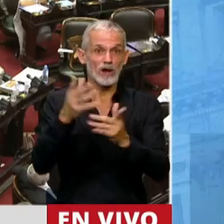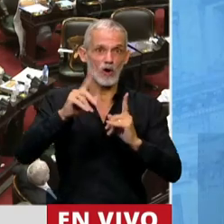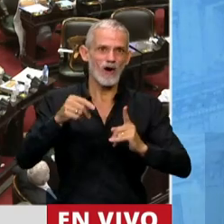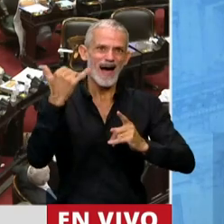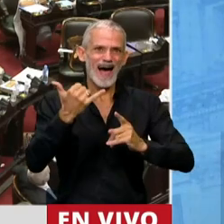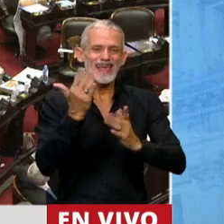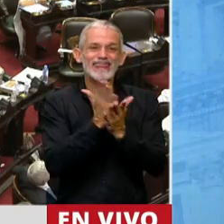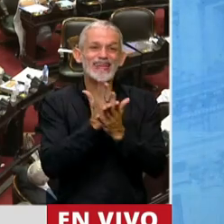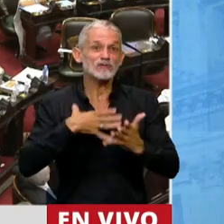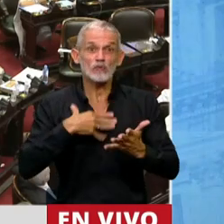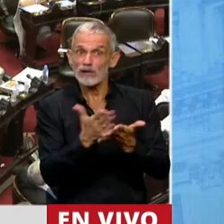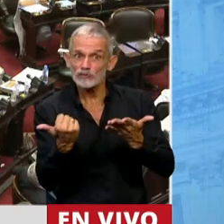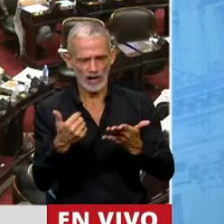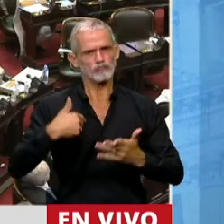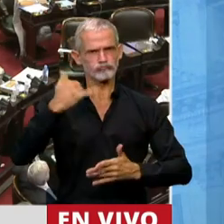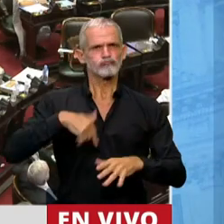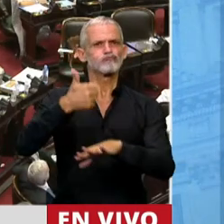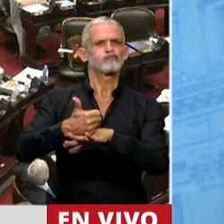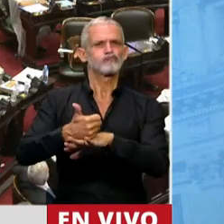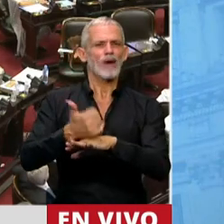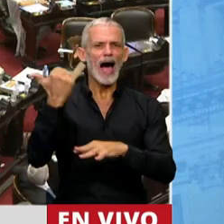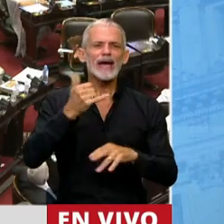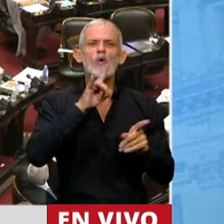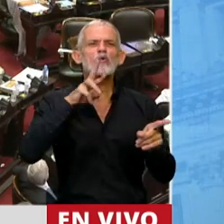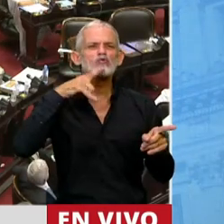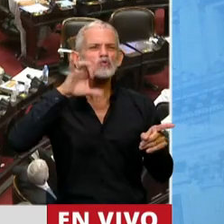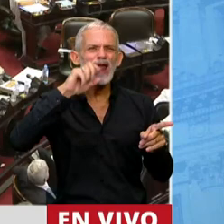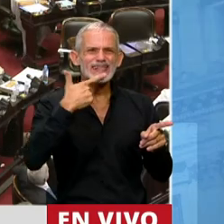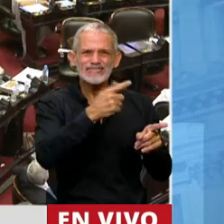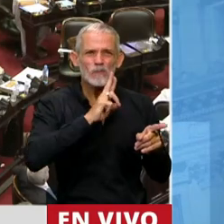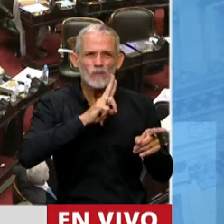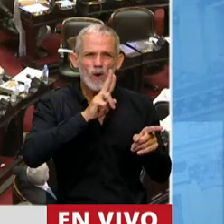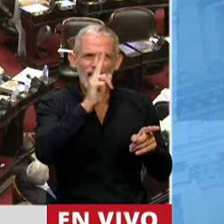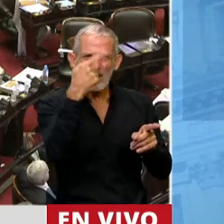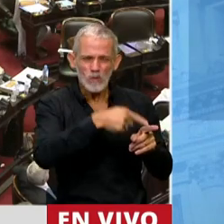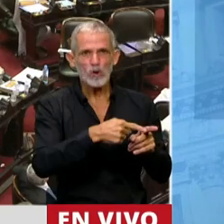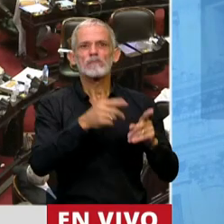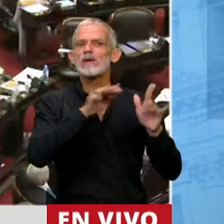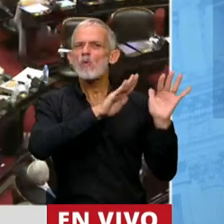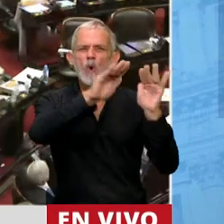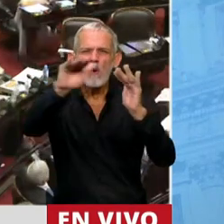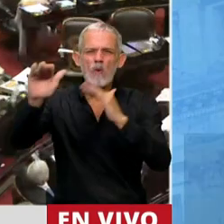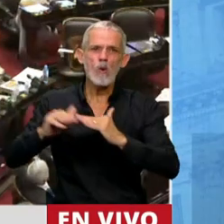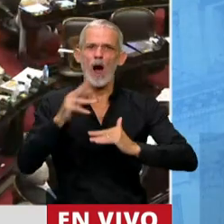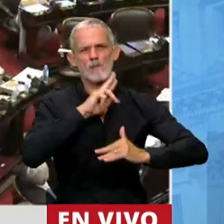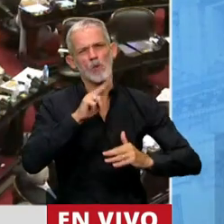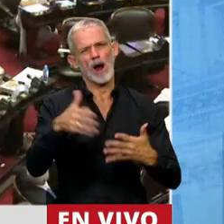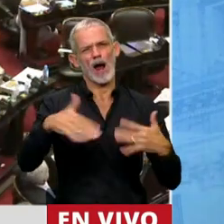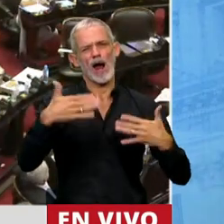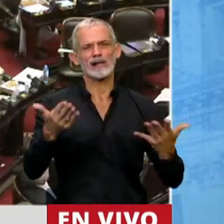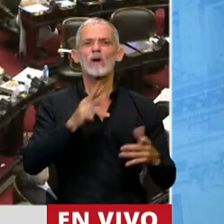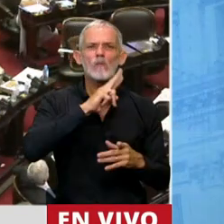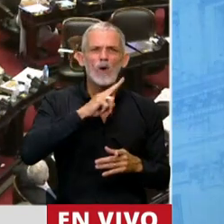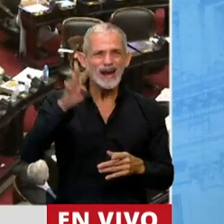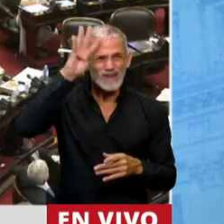están privando los derechos. Hay un montón de Úrsulas en Formosa. Chicas, reaccionen. Hay mujeres